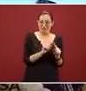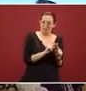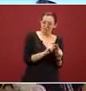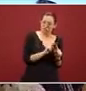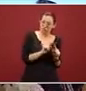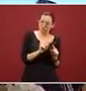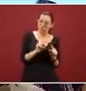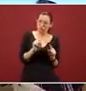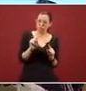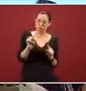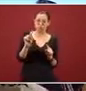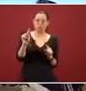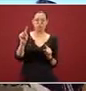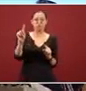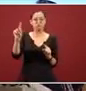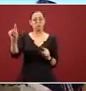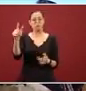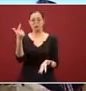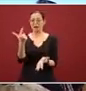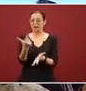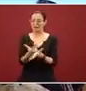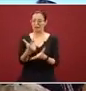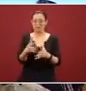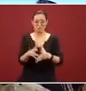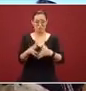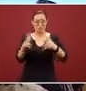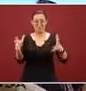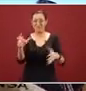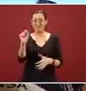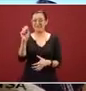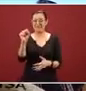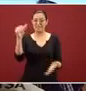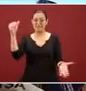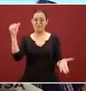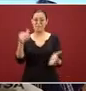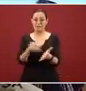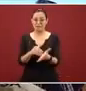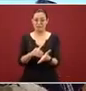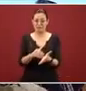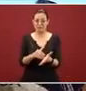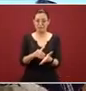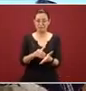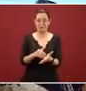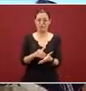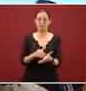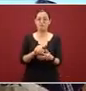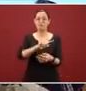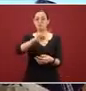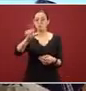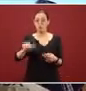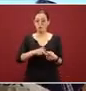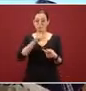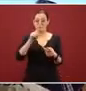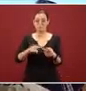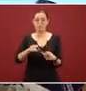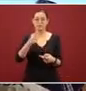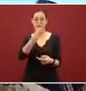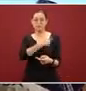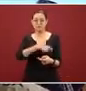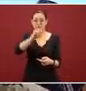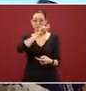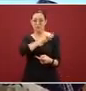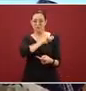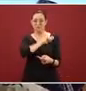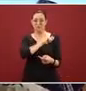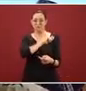Ahí está la curva epidemiológica de Italia. Aquí está la de España y los